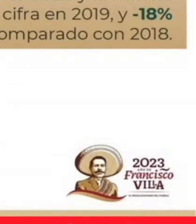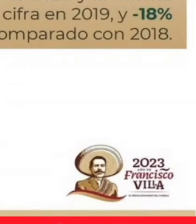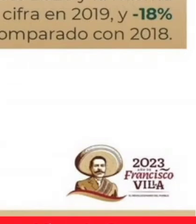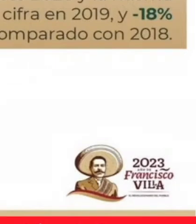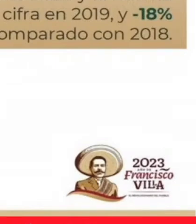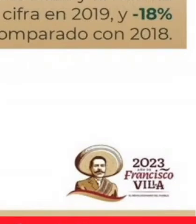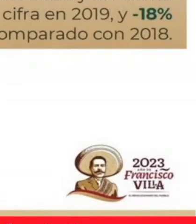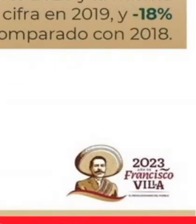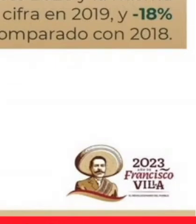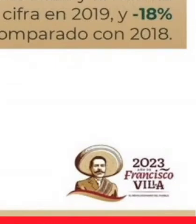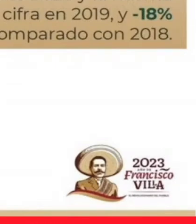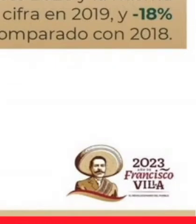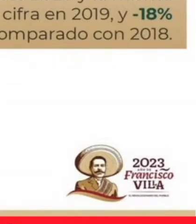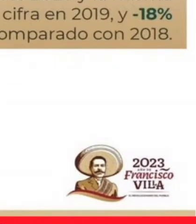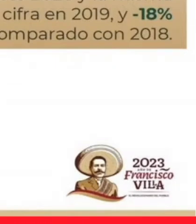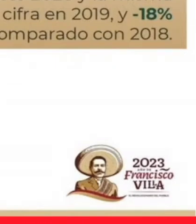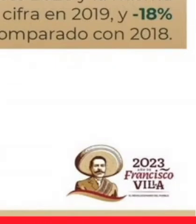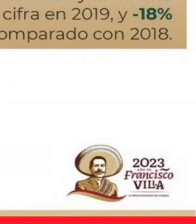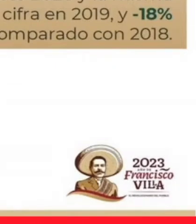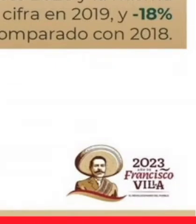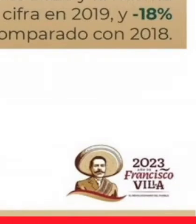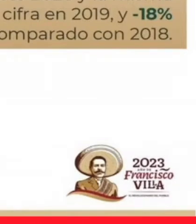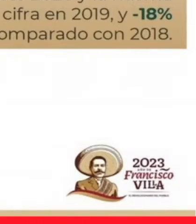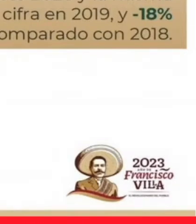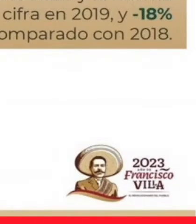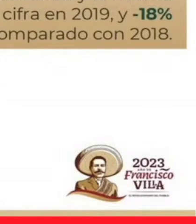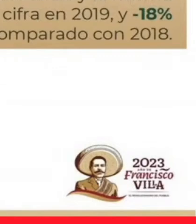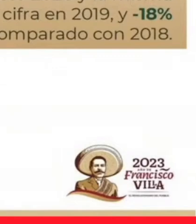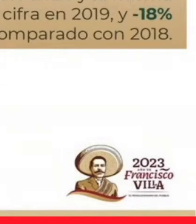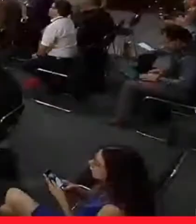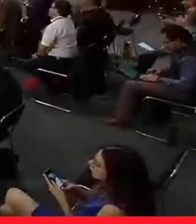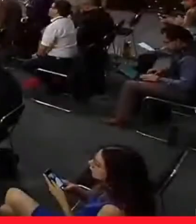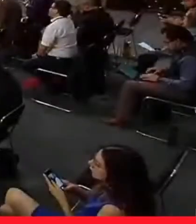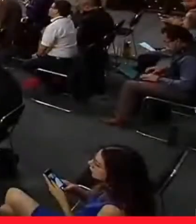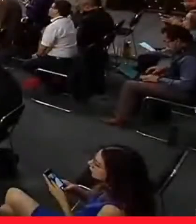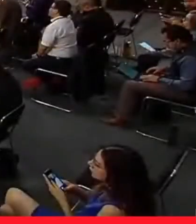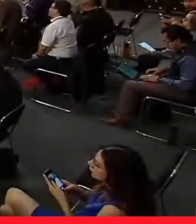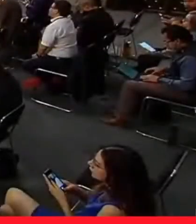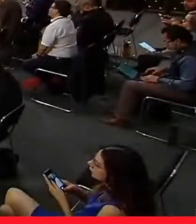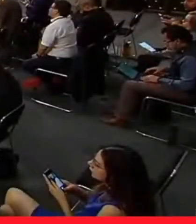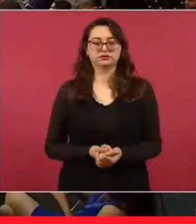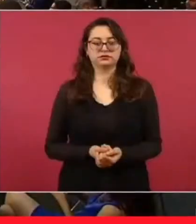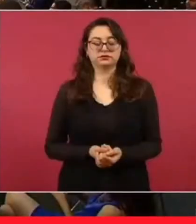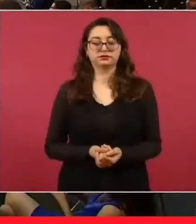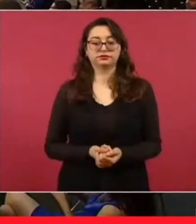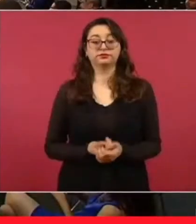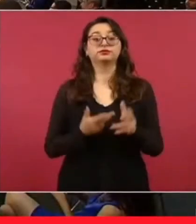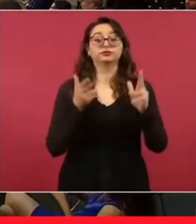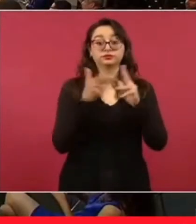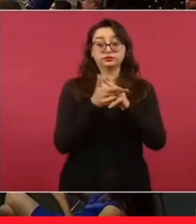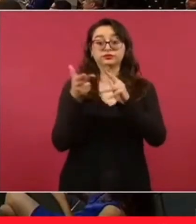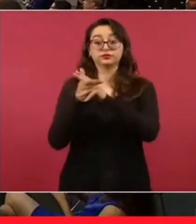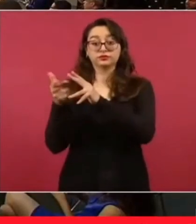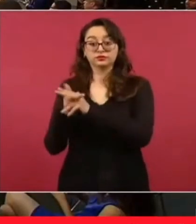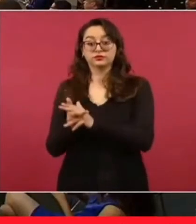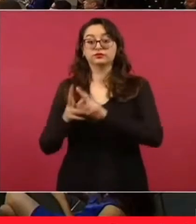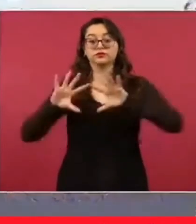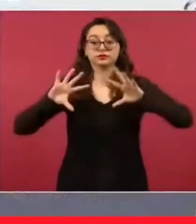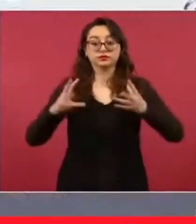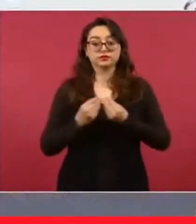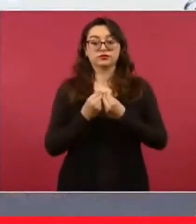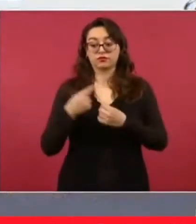22 en síntesis desde el inicio de la Administración el homicidio doloso ha bajado